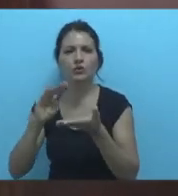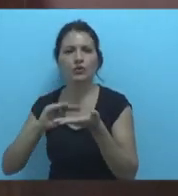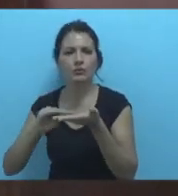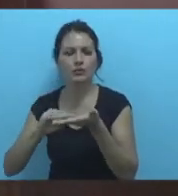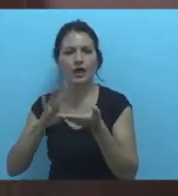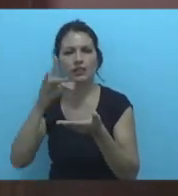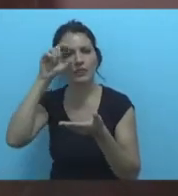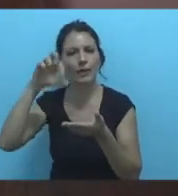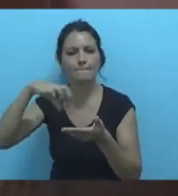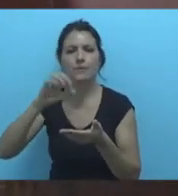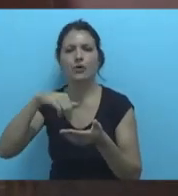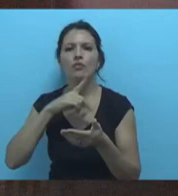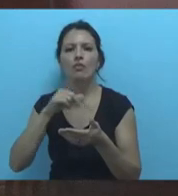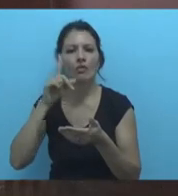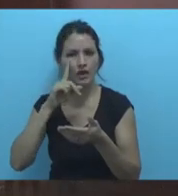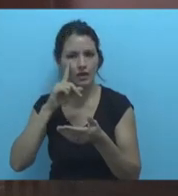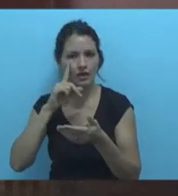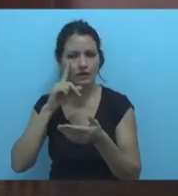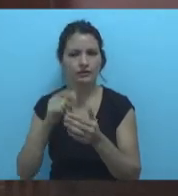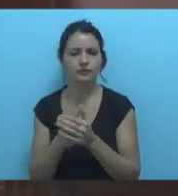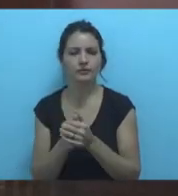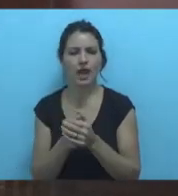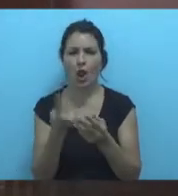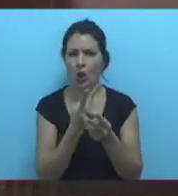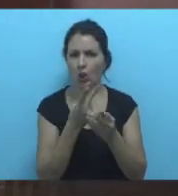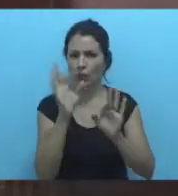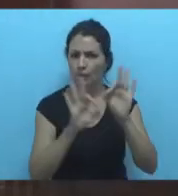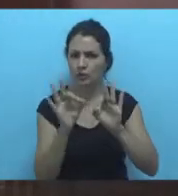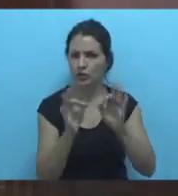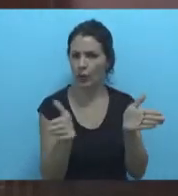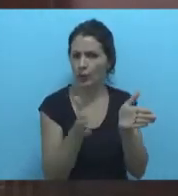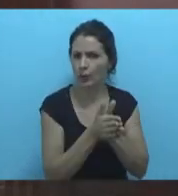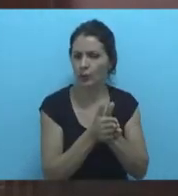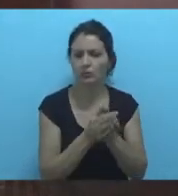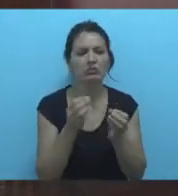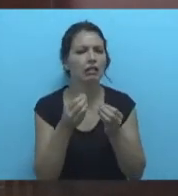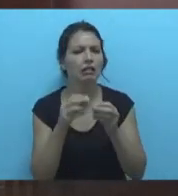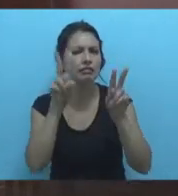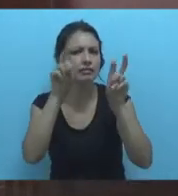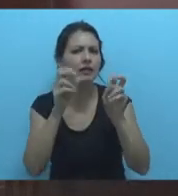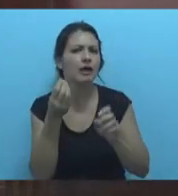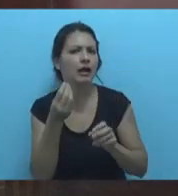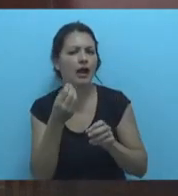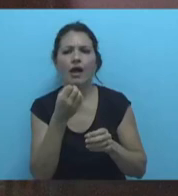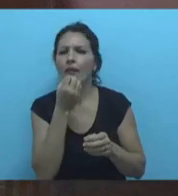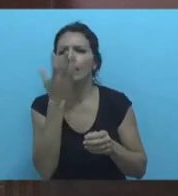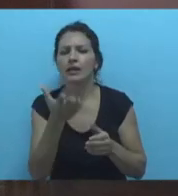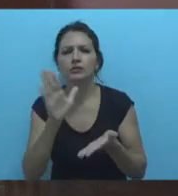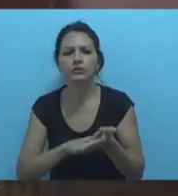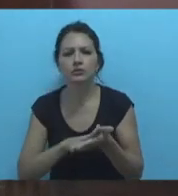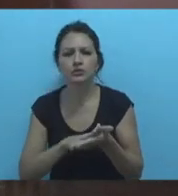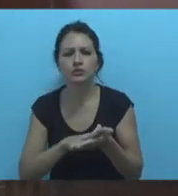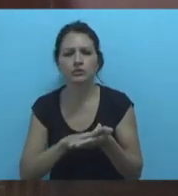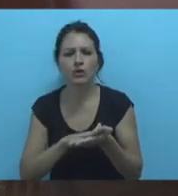168 de la diputada de Ponti, se traten juntos, tiene que ver con una declaración por el